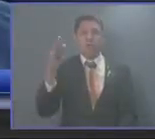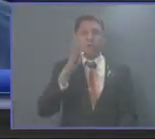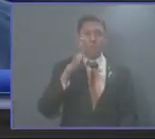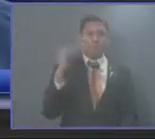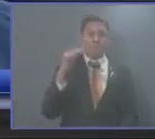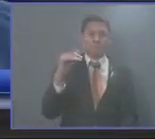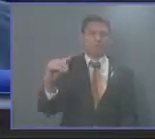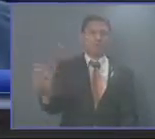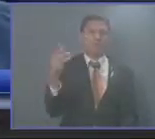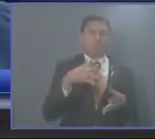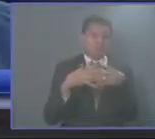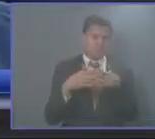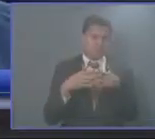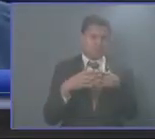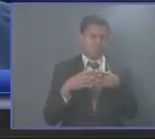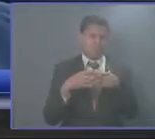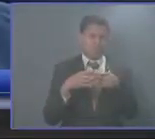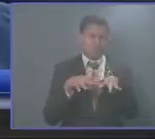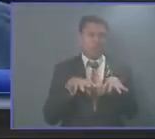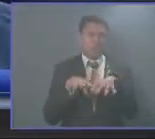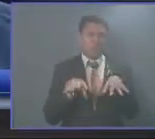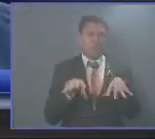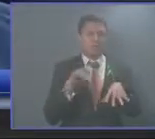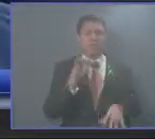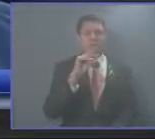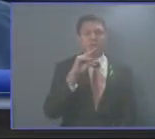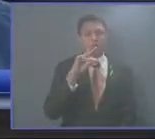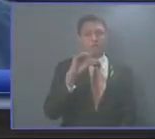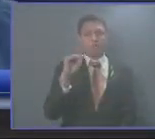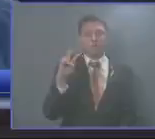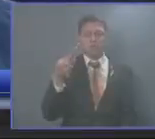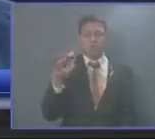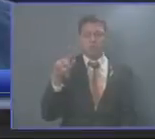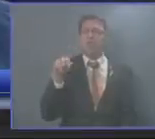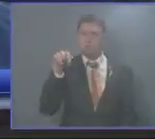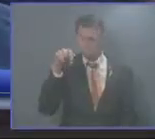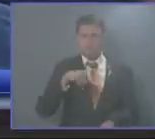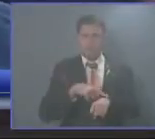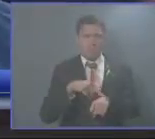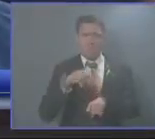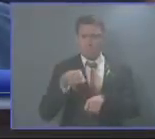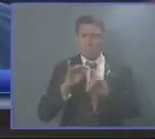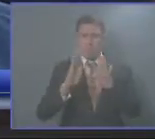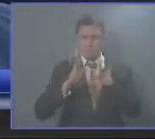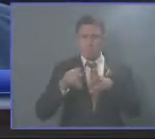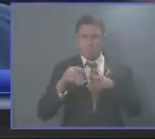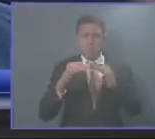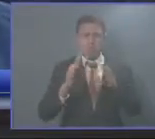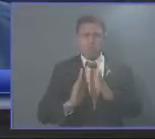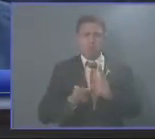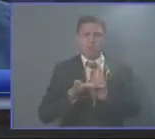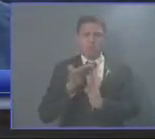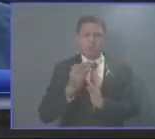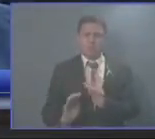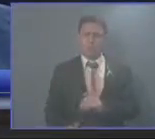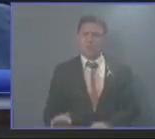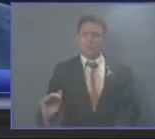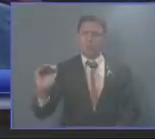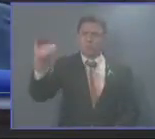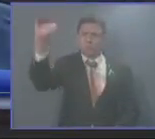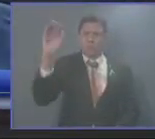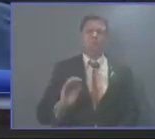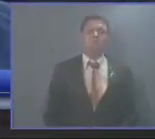Indianápolis, lugar donde reside actualmente con su familia. Sus padres le brindaron una formación académica